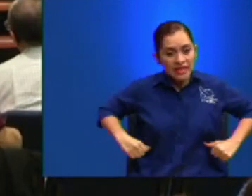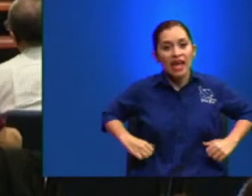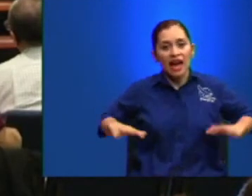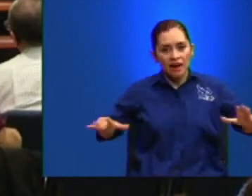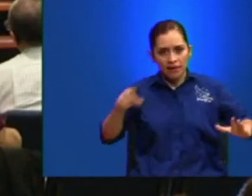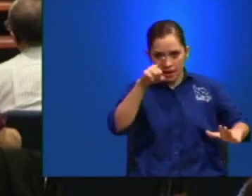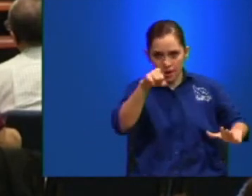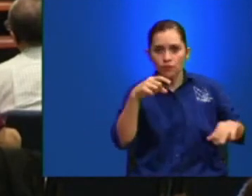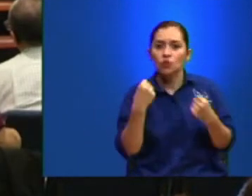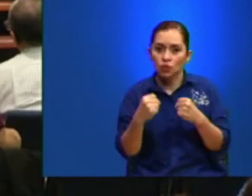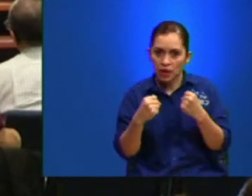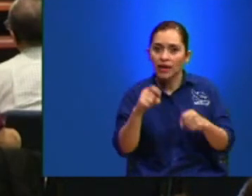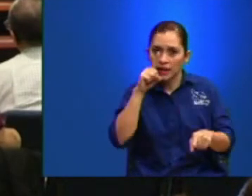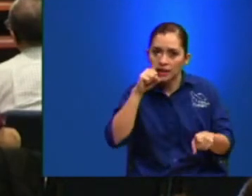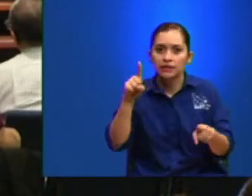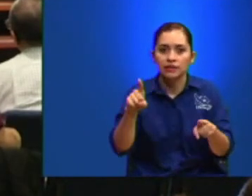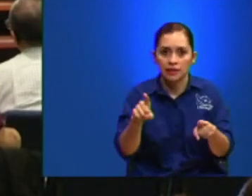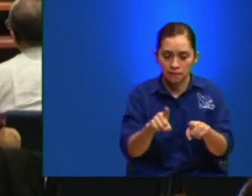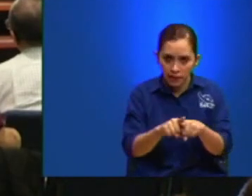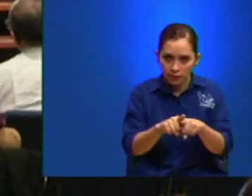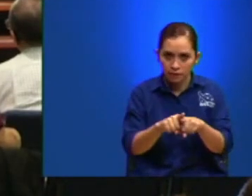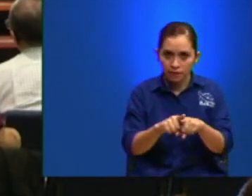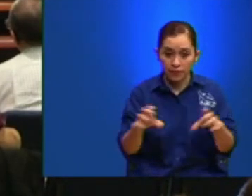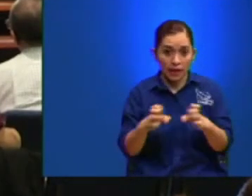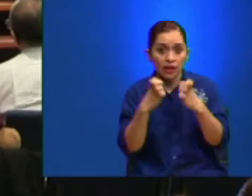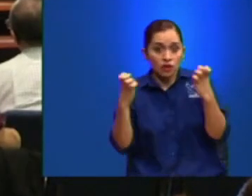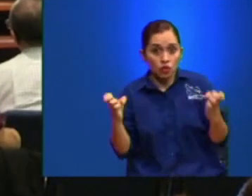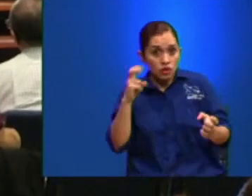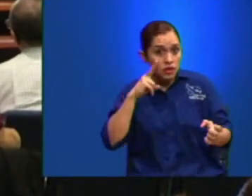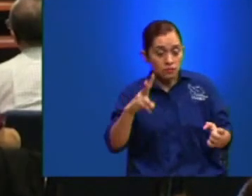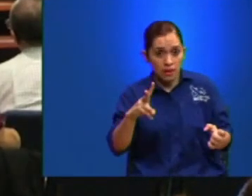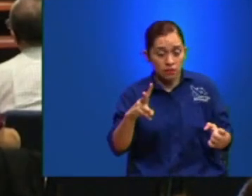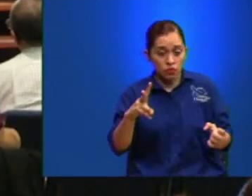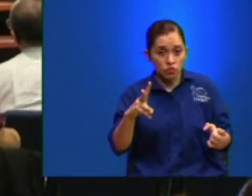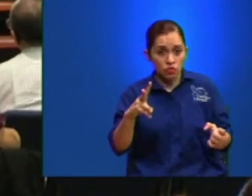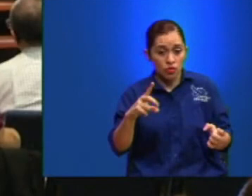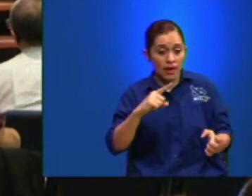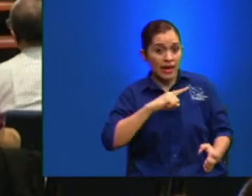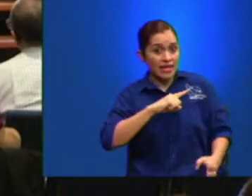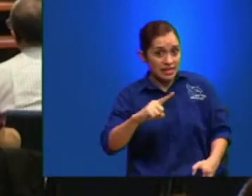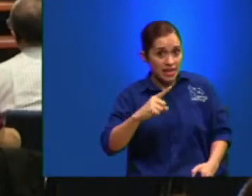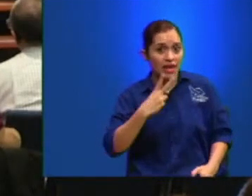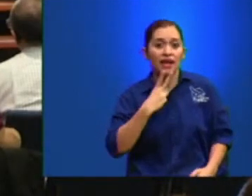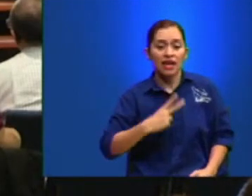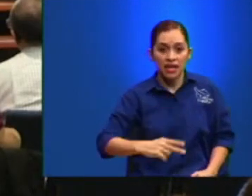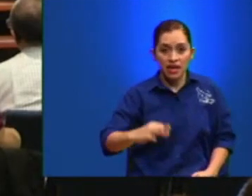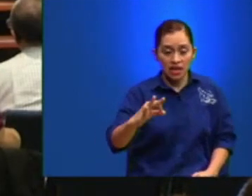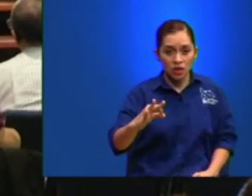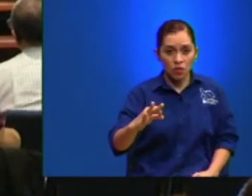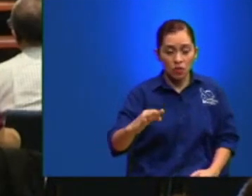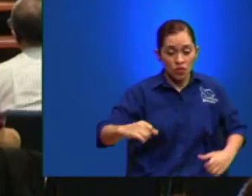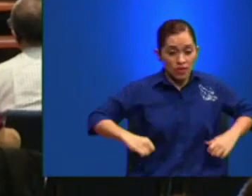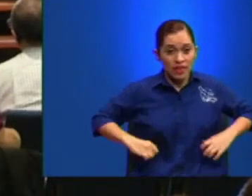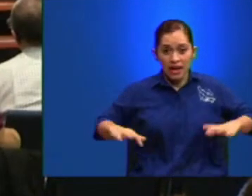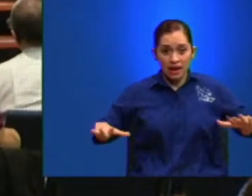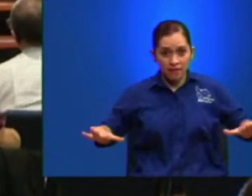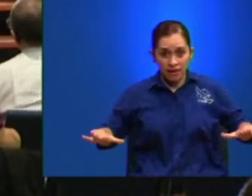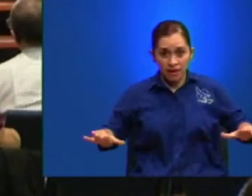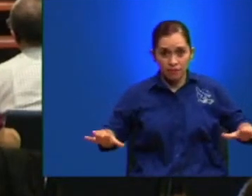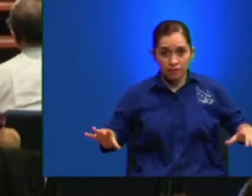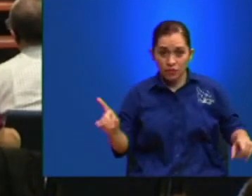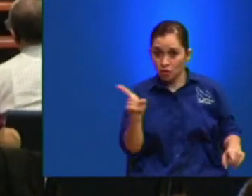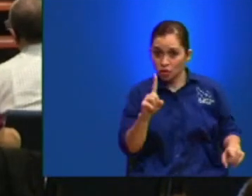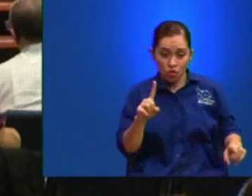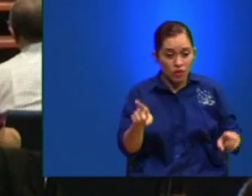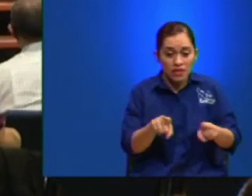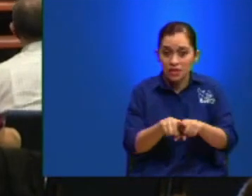entonces dejamos bien claro que no es lo mismo ser hijo de abraham hacer descendencia de abraham dentro de las cosas ahí pusimos